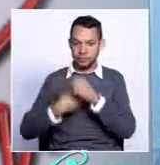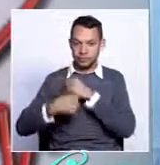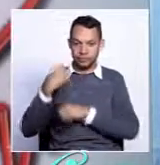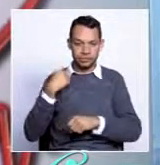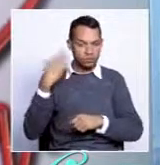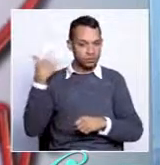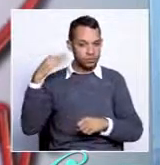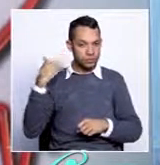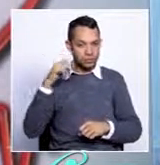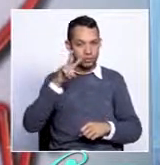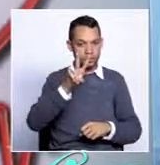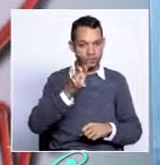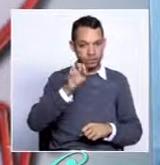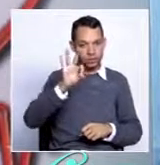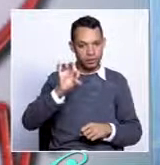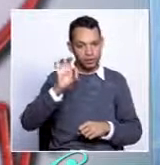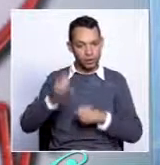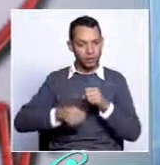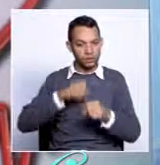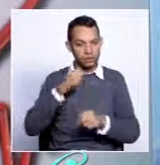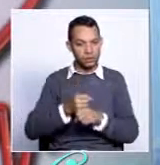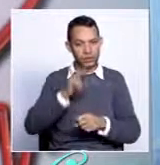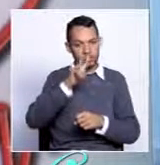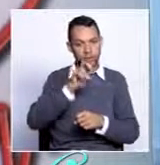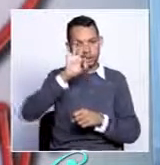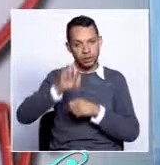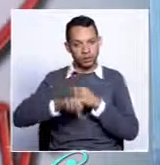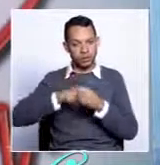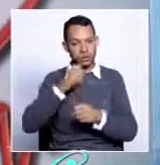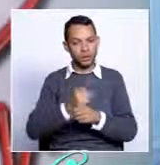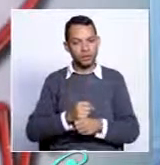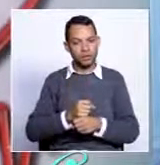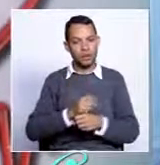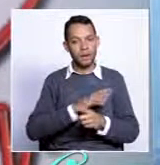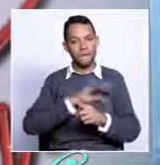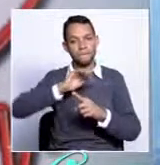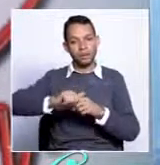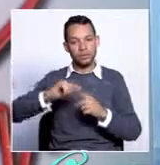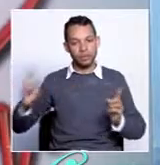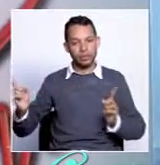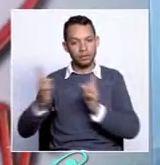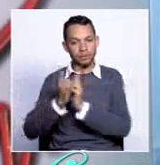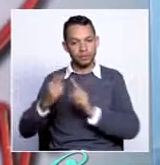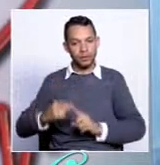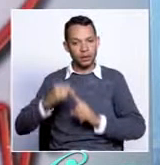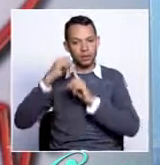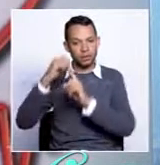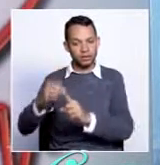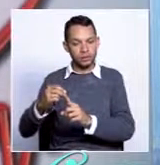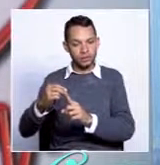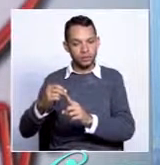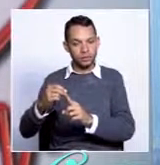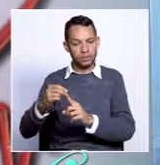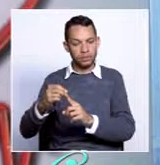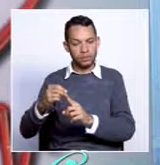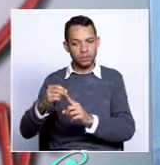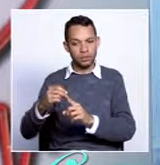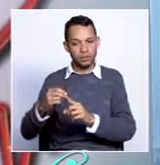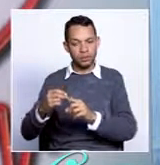tenía 78 me remitió el médico donde el especialista de las venas